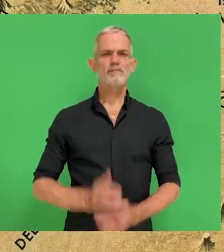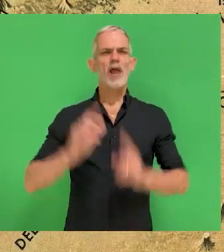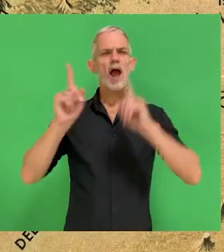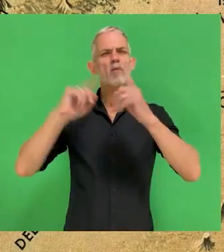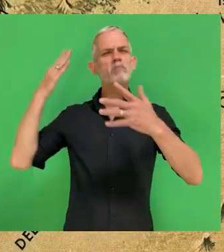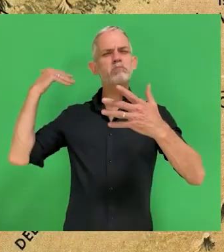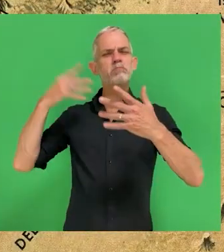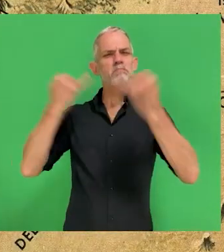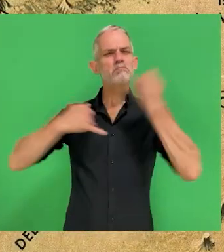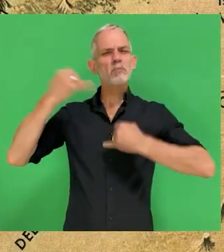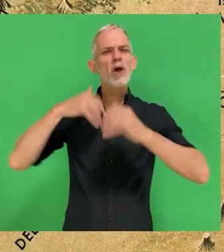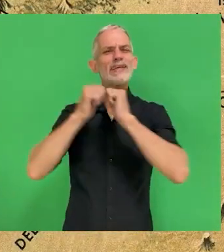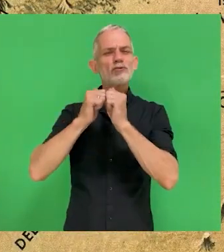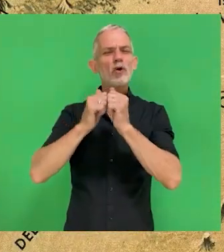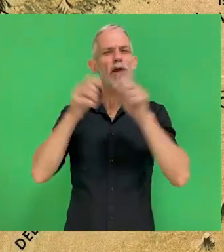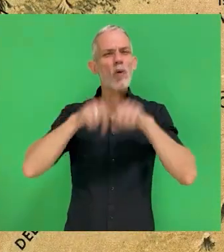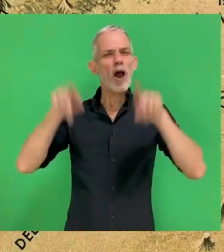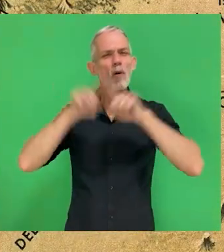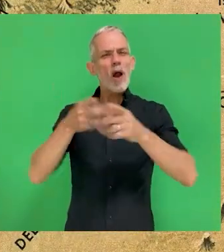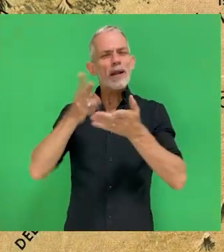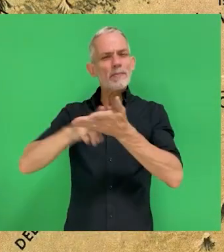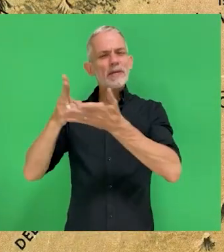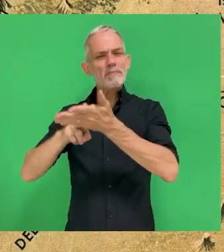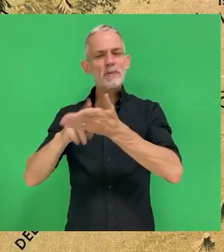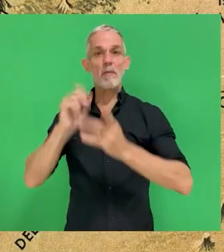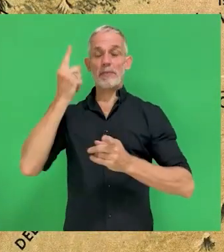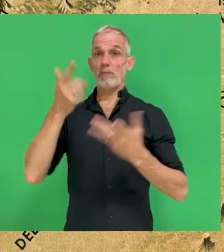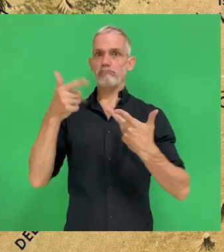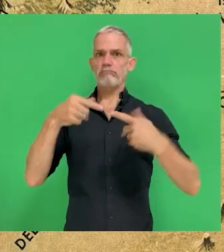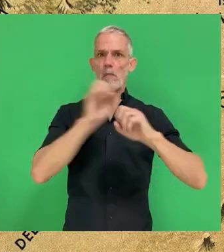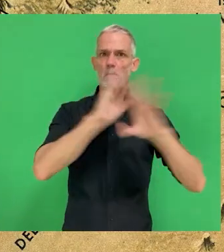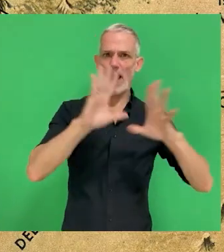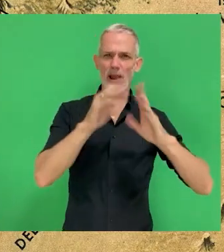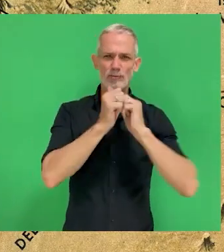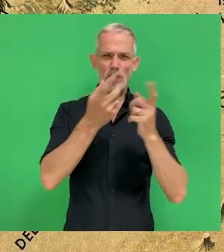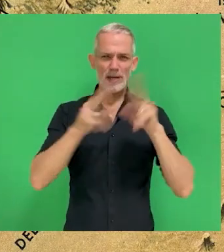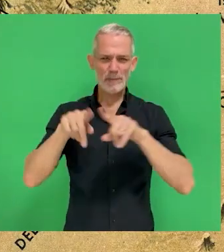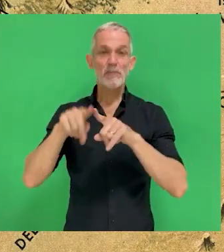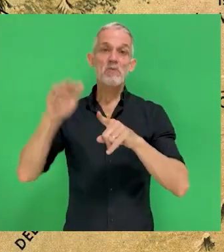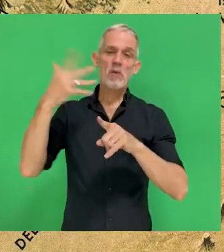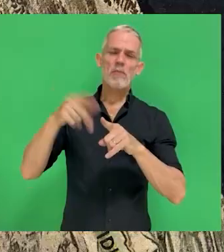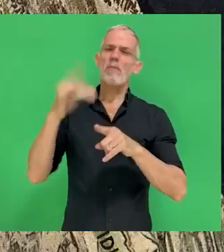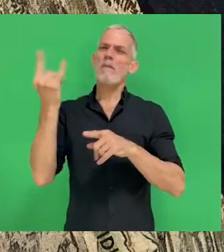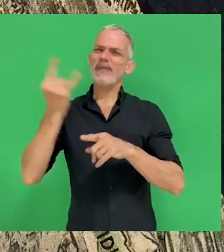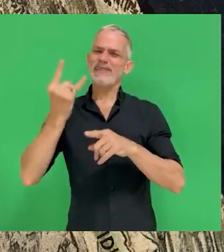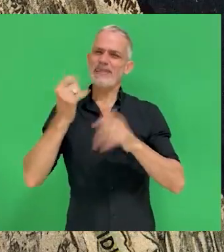Alguna vez se nos dijo que la historia se repite, primero como tragedia, luego como